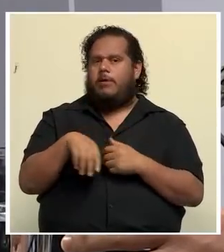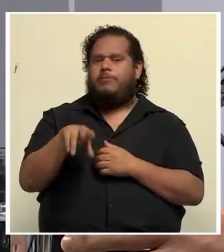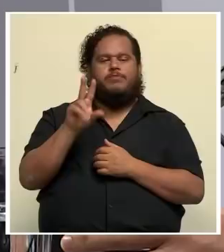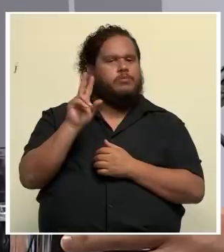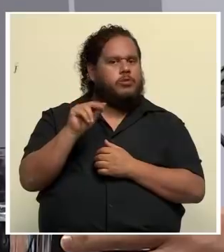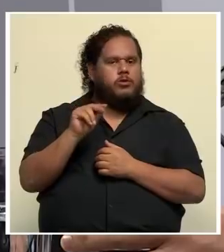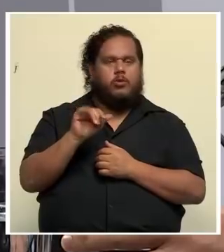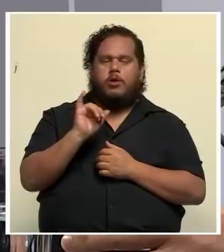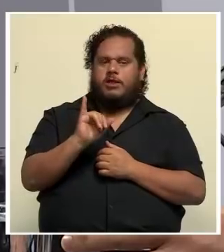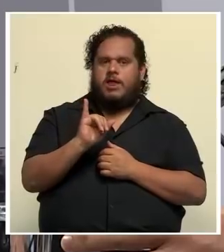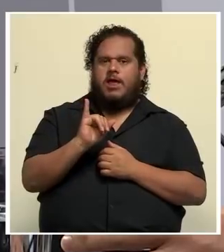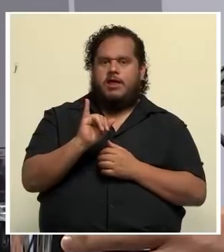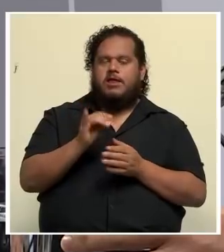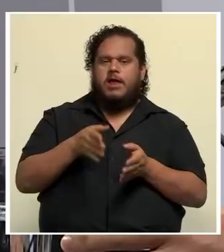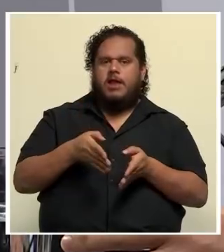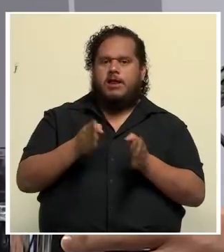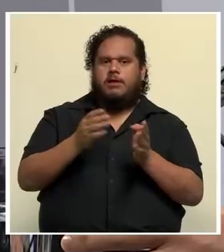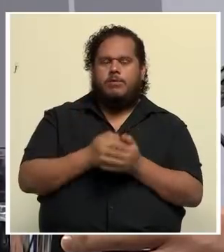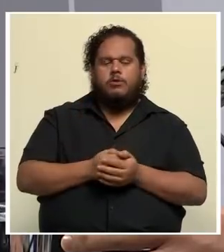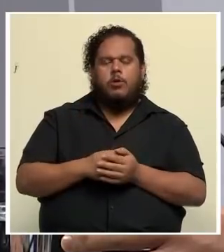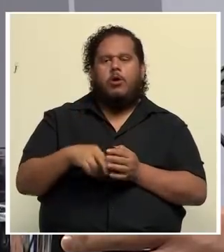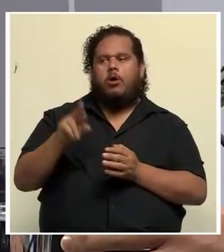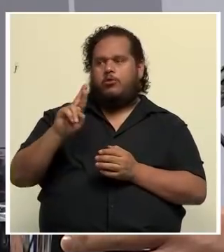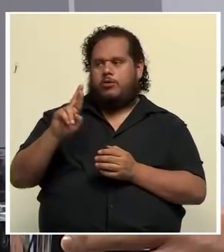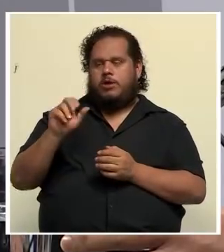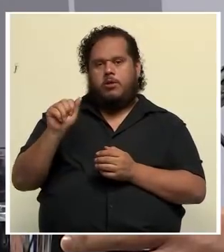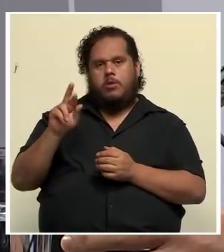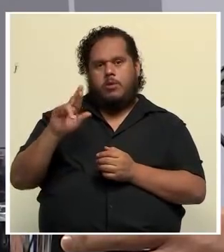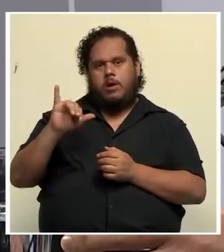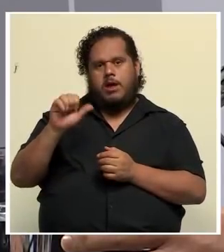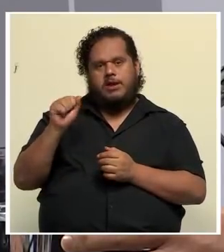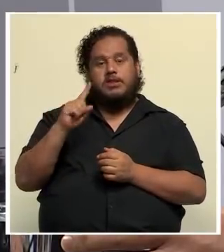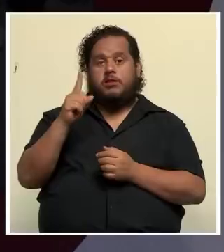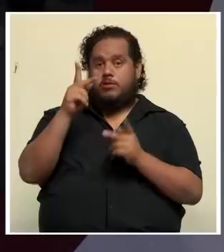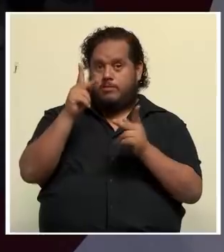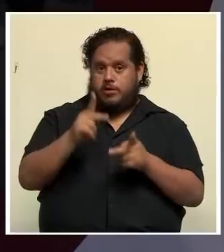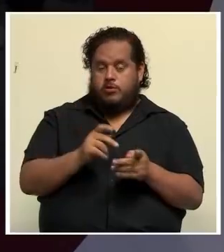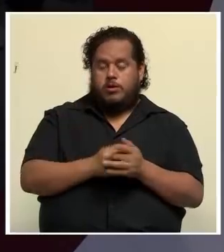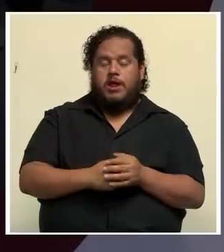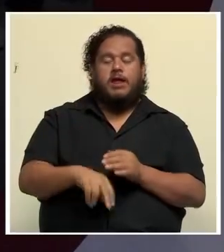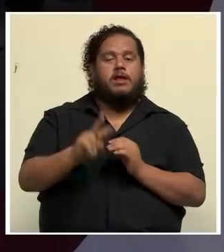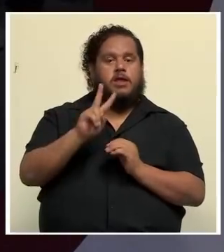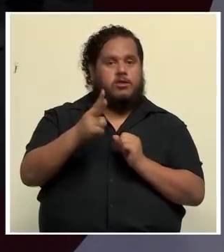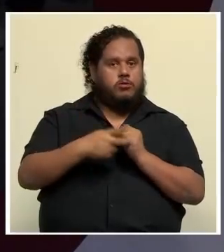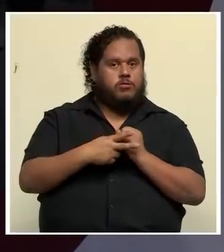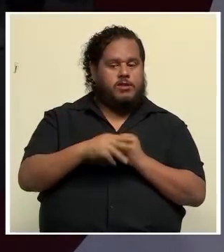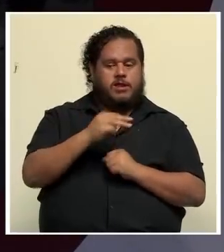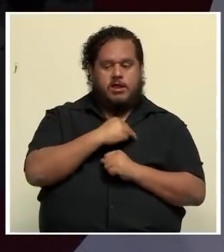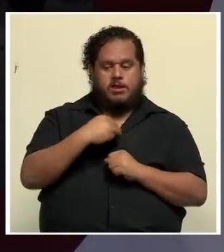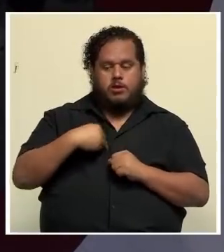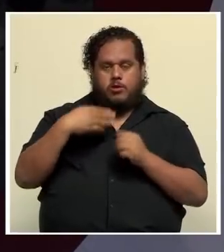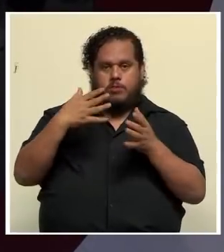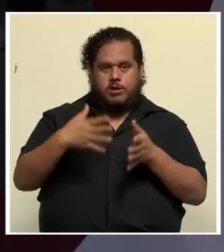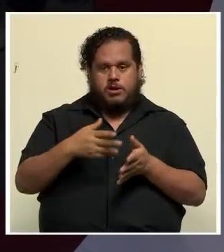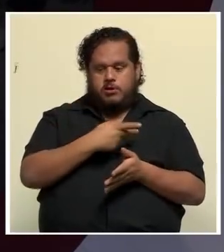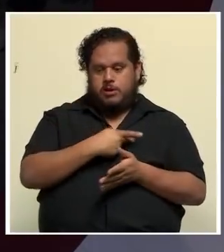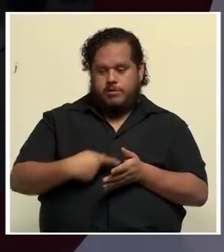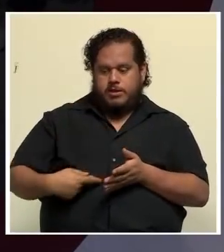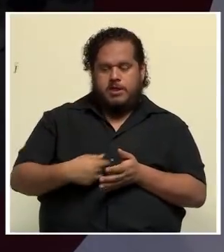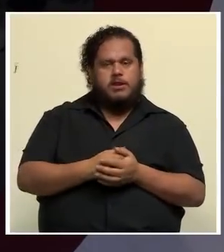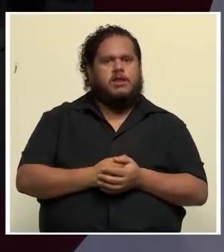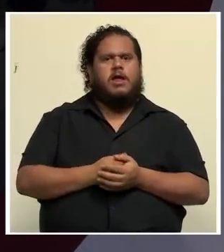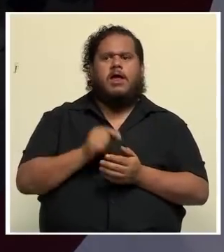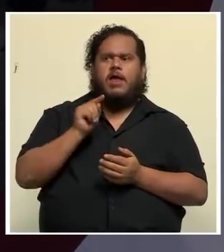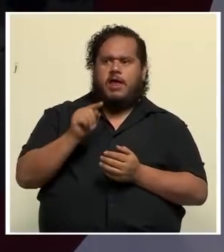es ese el camino. Don Rodrigo Arias es una persona que ha sido 2 veces ministro de la presidencia, es